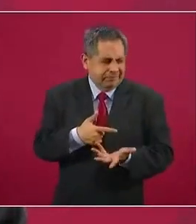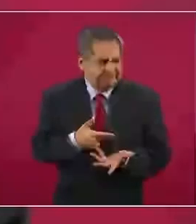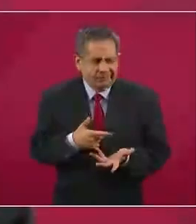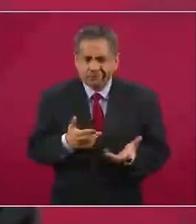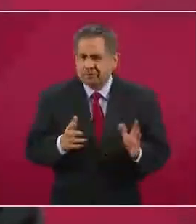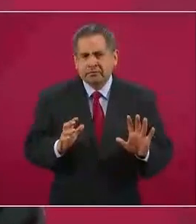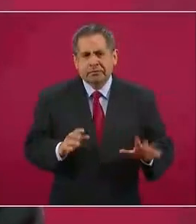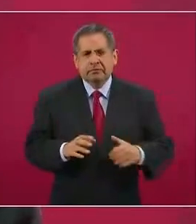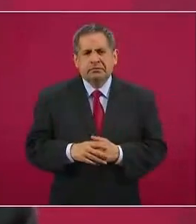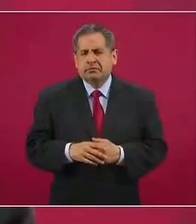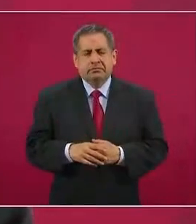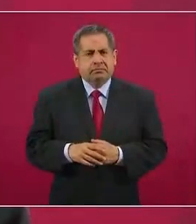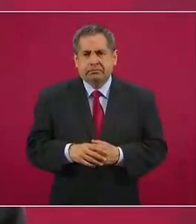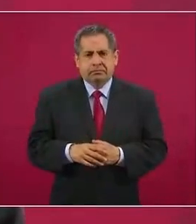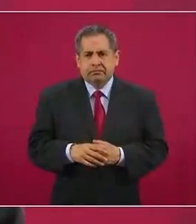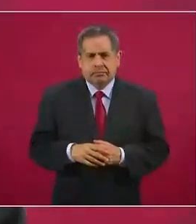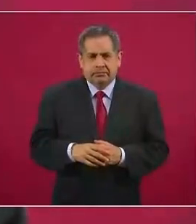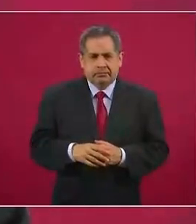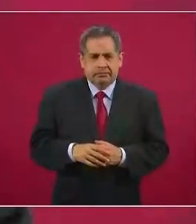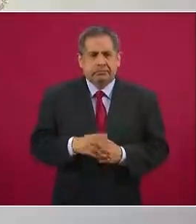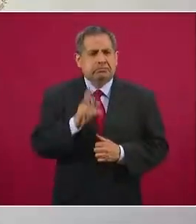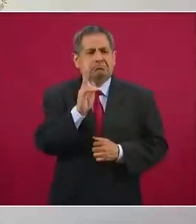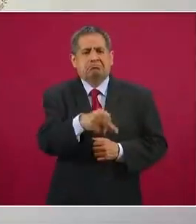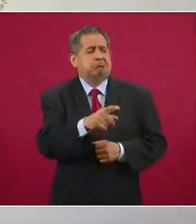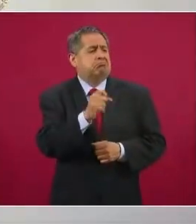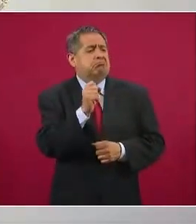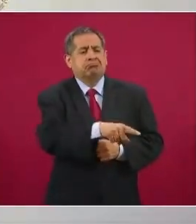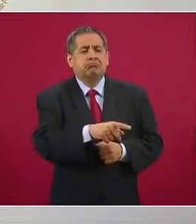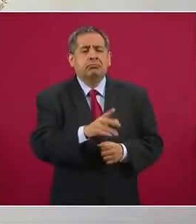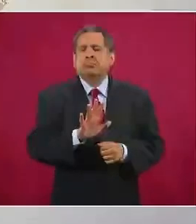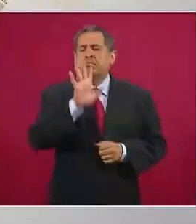Es como el que vende la droga.